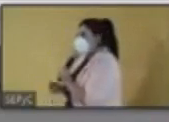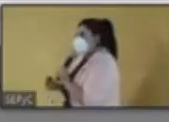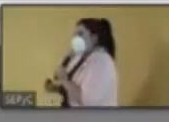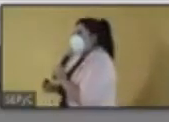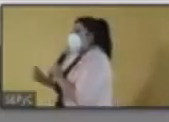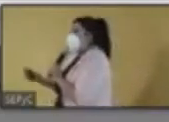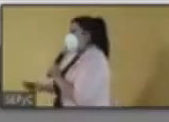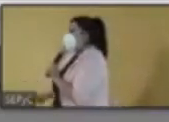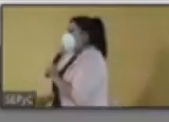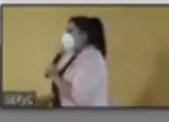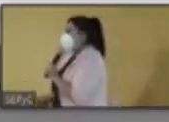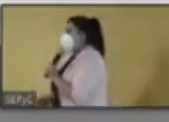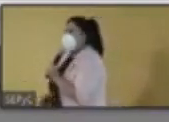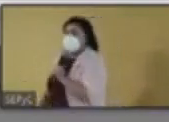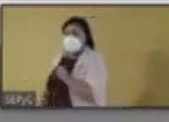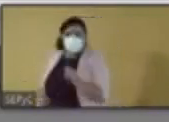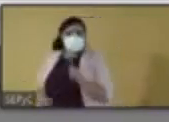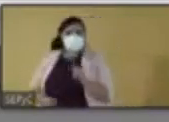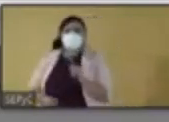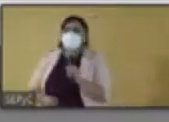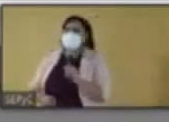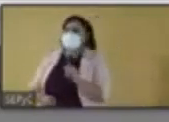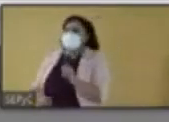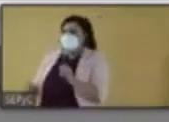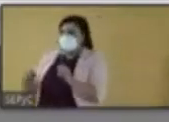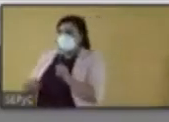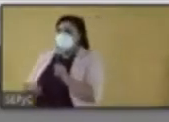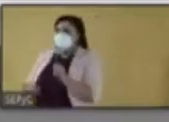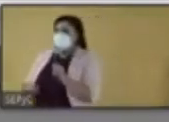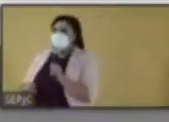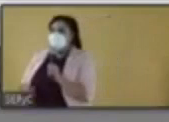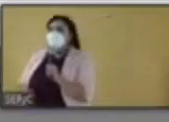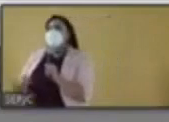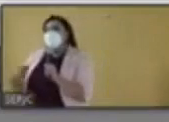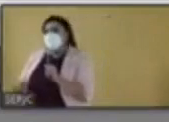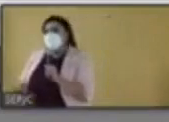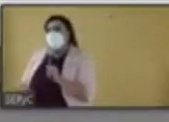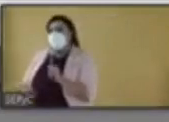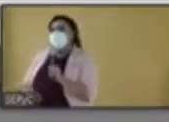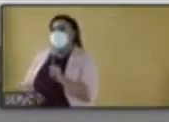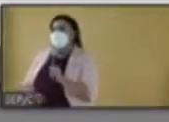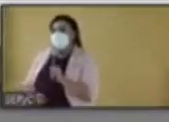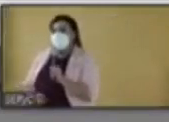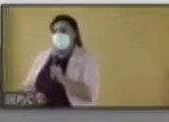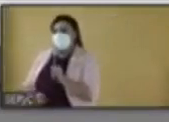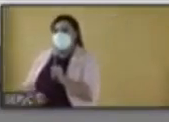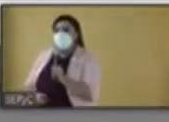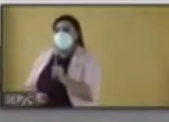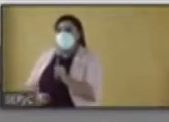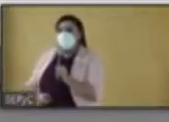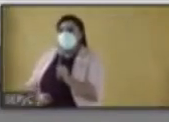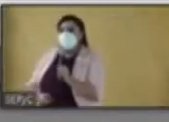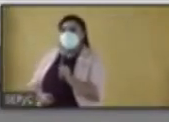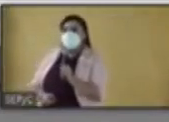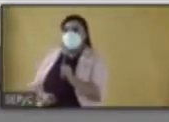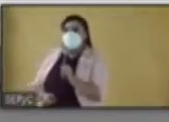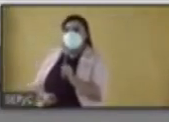es dar clases frente al grupo. Entonces ahí especificaremos bajo ese supuesto. Cada uno de nosotros conocemos cuáles son